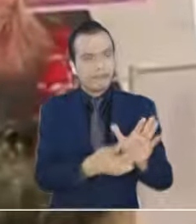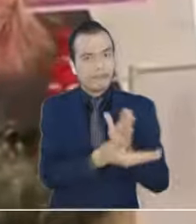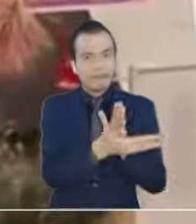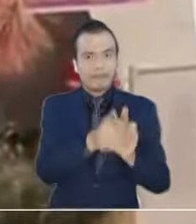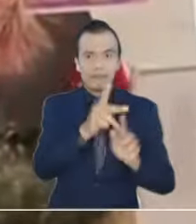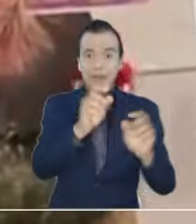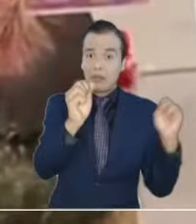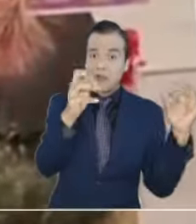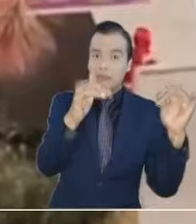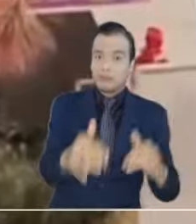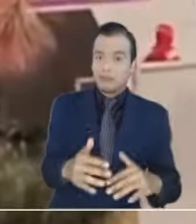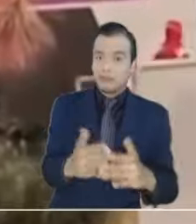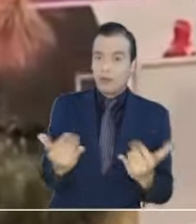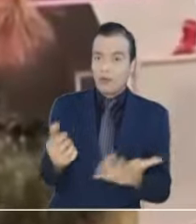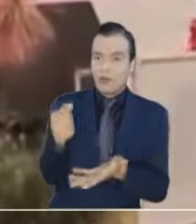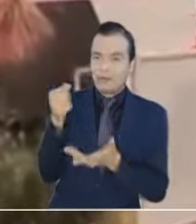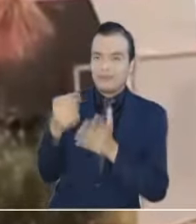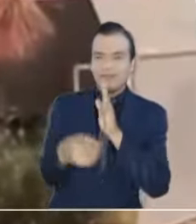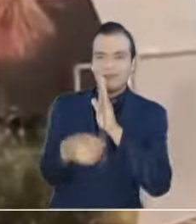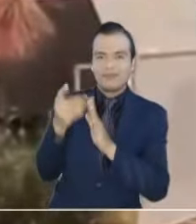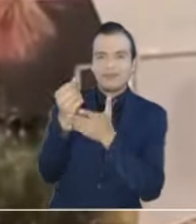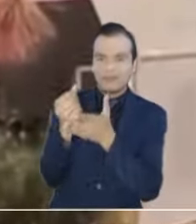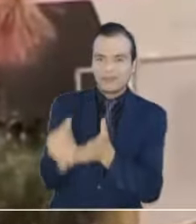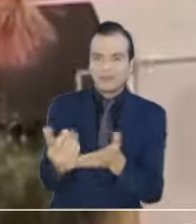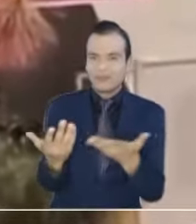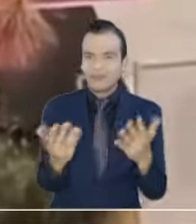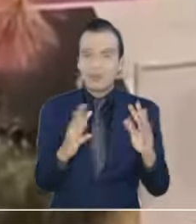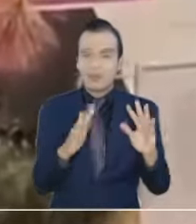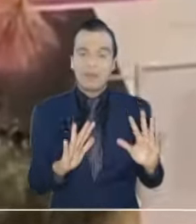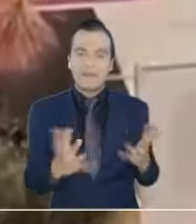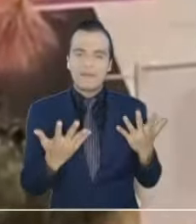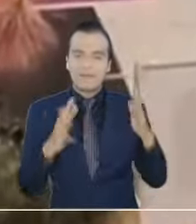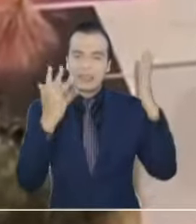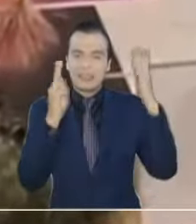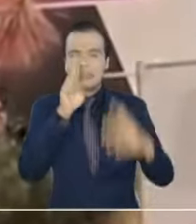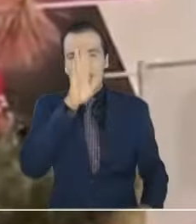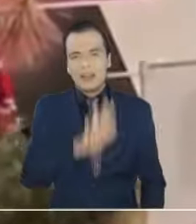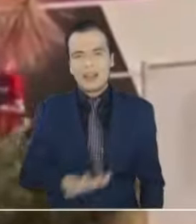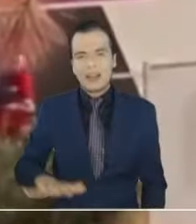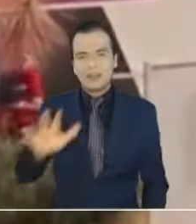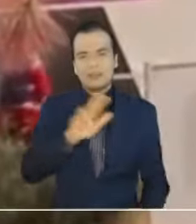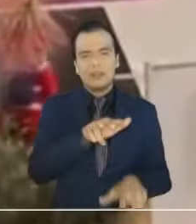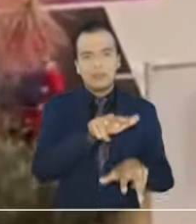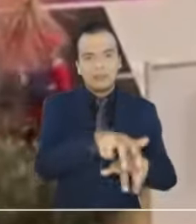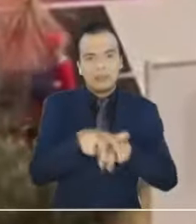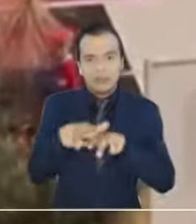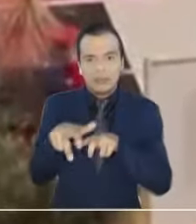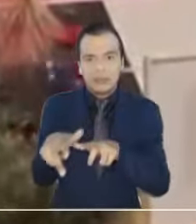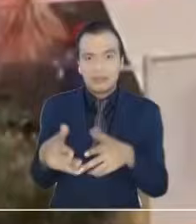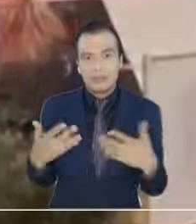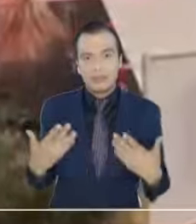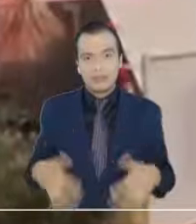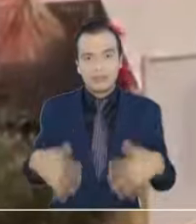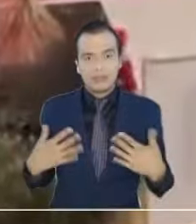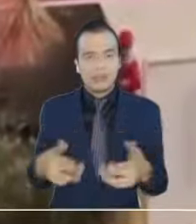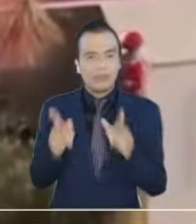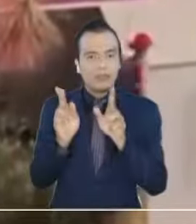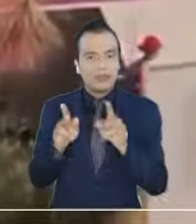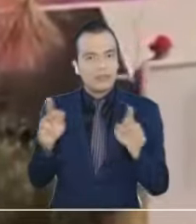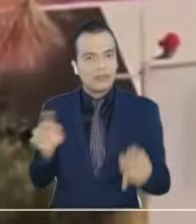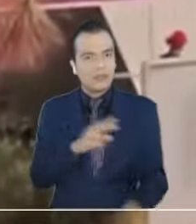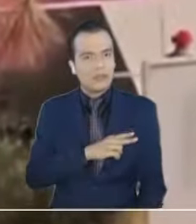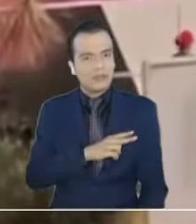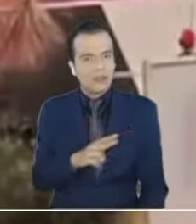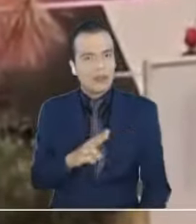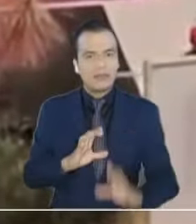través de nuestra Fiesta Nacional de la Agricultura. Estamos comprometidos a invitar a todos los vallecaucanos, palmiranos y colombianos que se disfruten